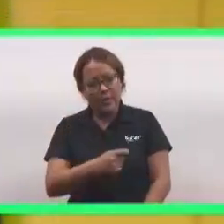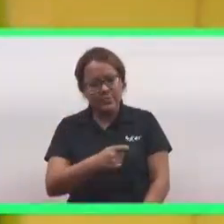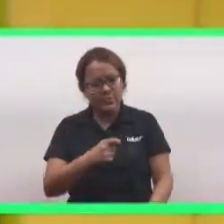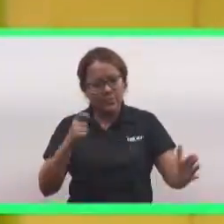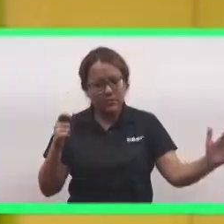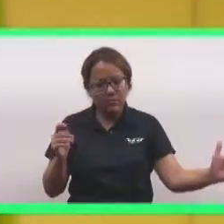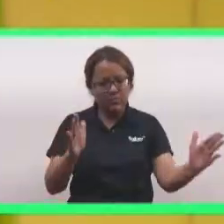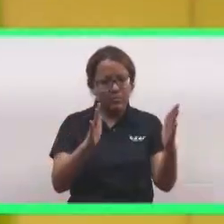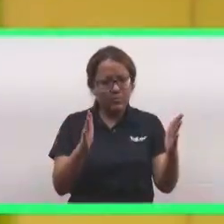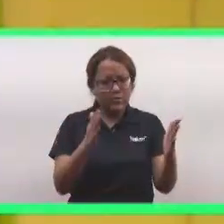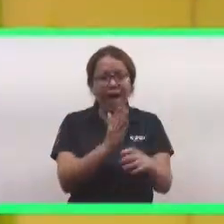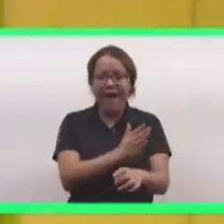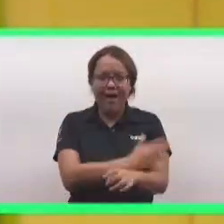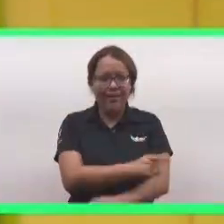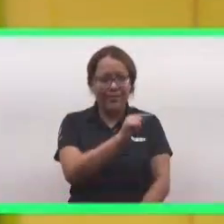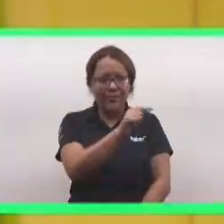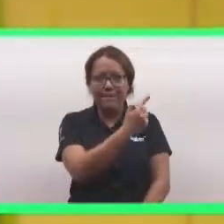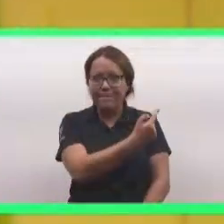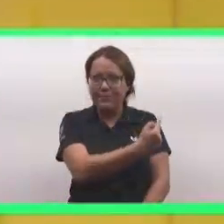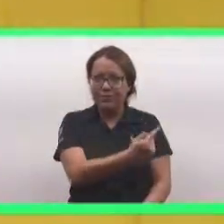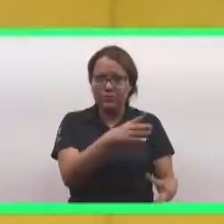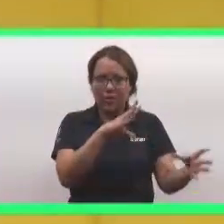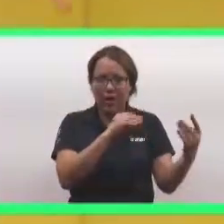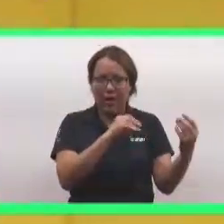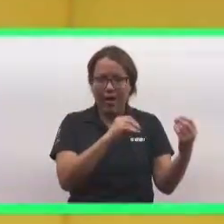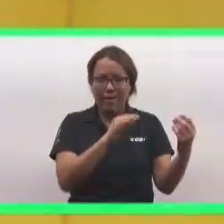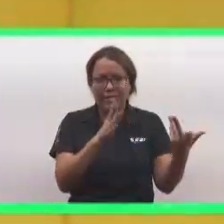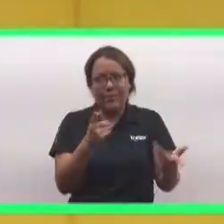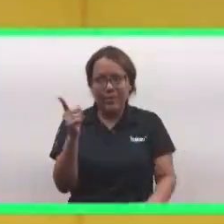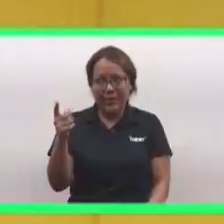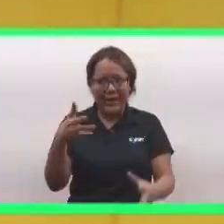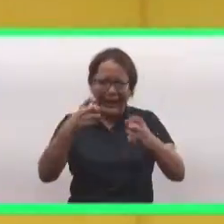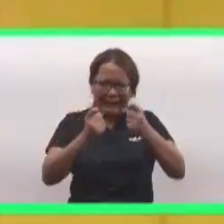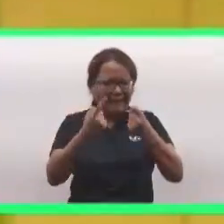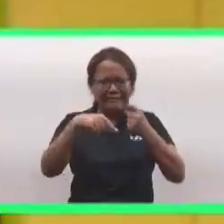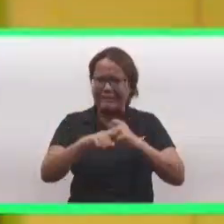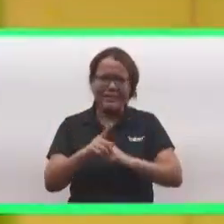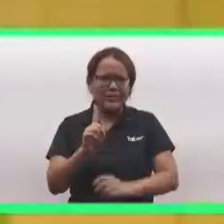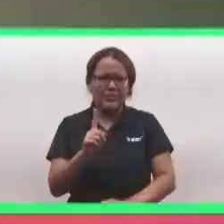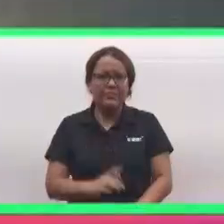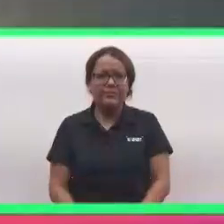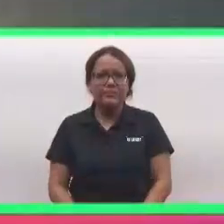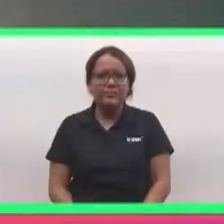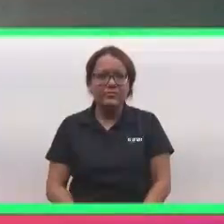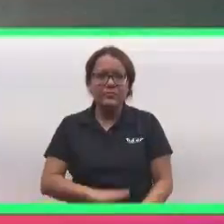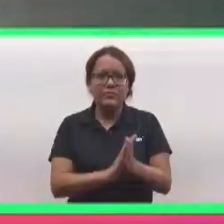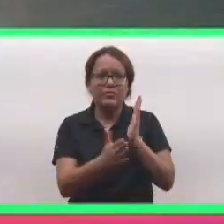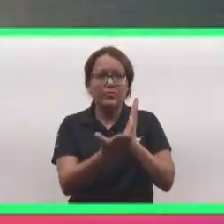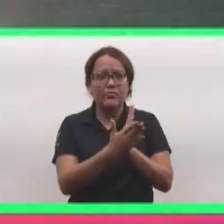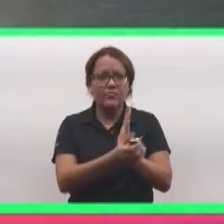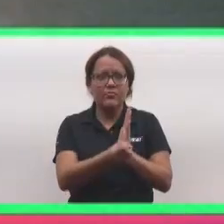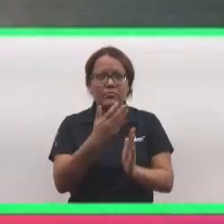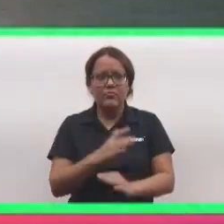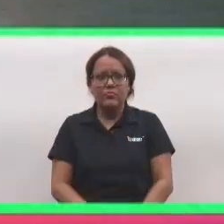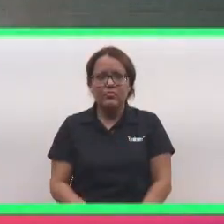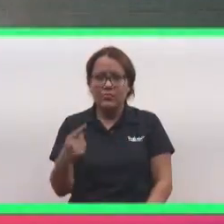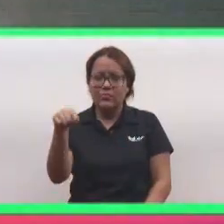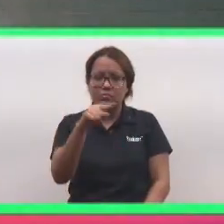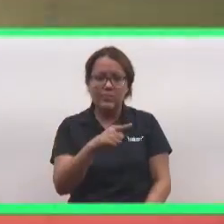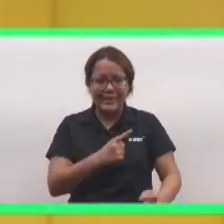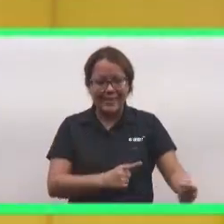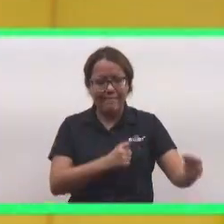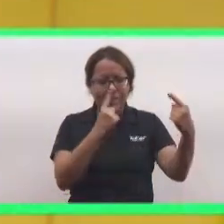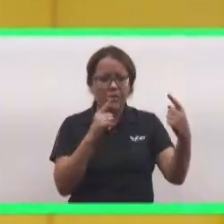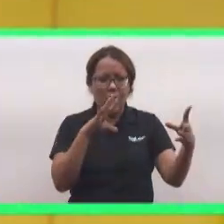sea que el juez te entregue al alguacil y el alguacil te meta a la cárcel y no salga hasta que pagues la última blanca. Eso dice el Evangelio. ¿Qué hago? Hable con su enemigo.